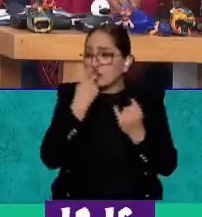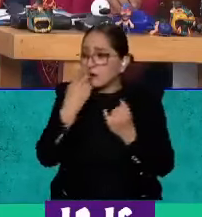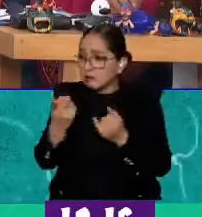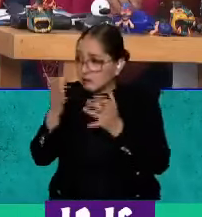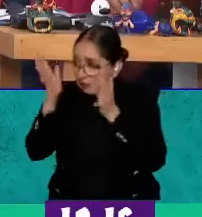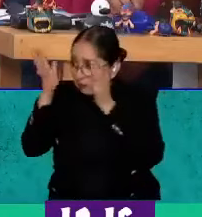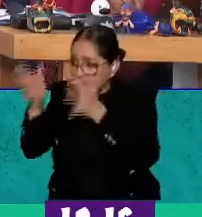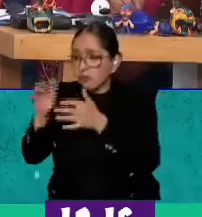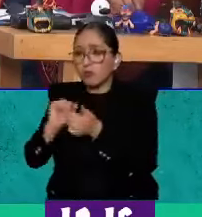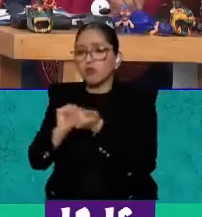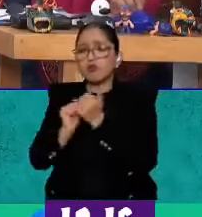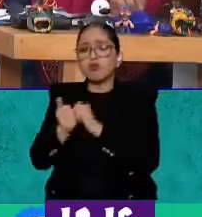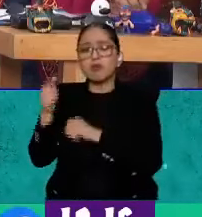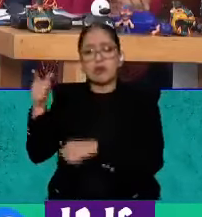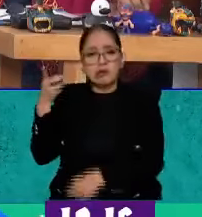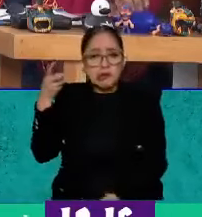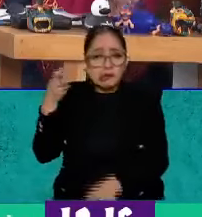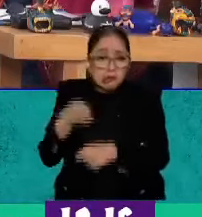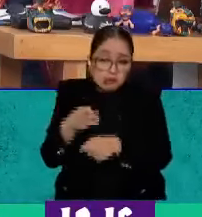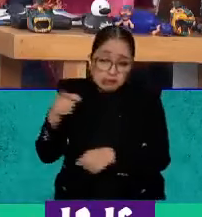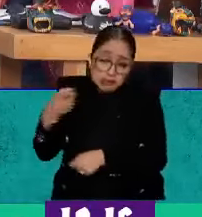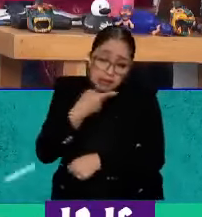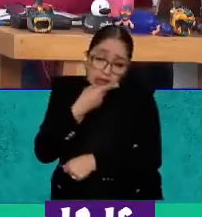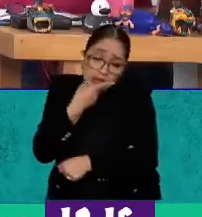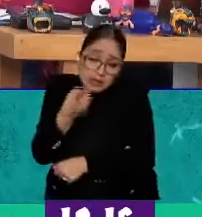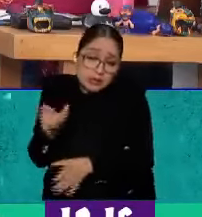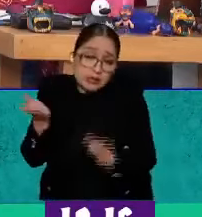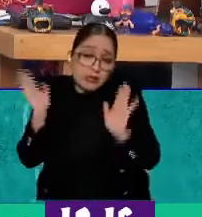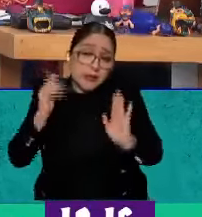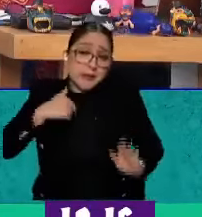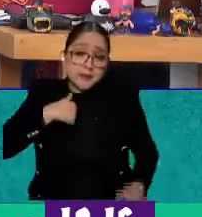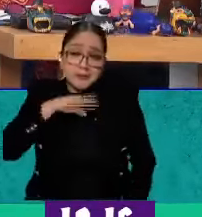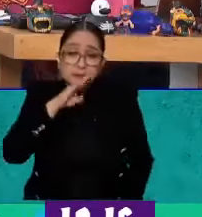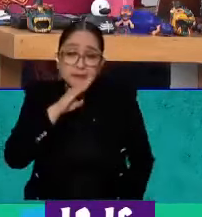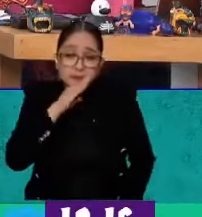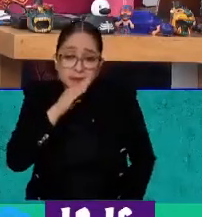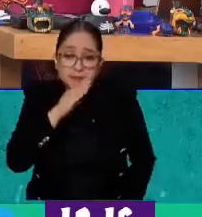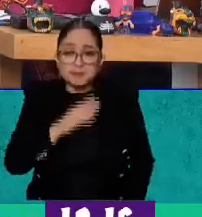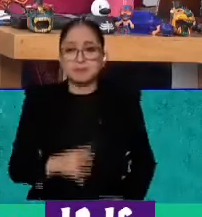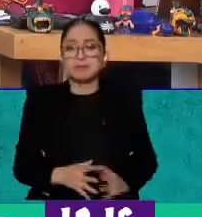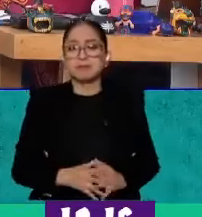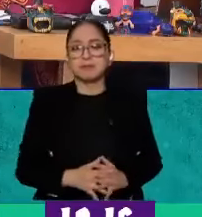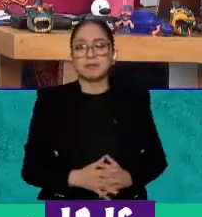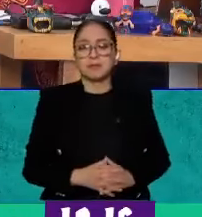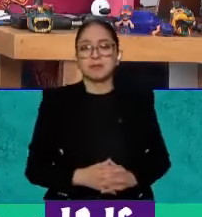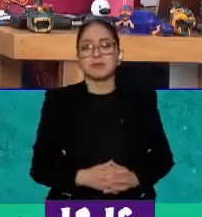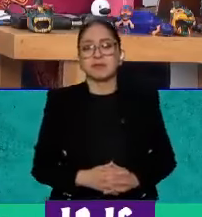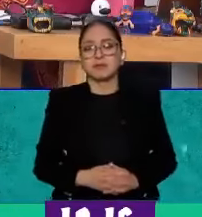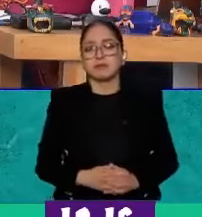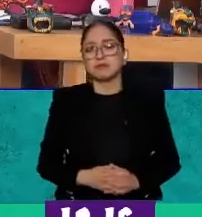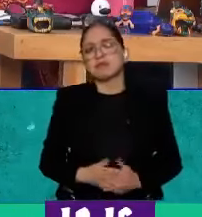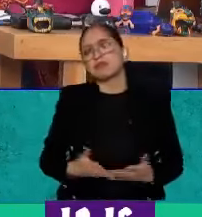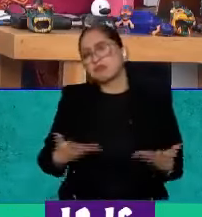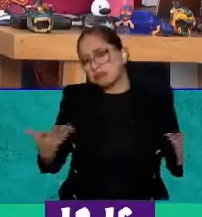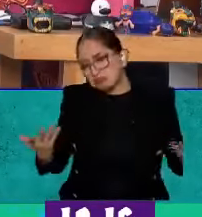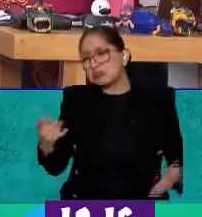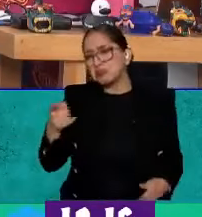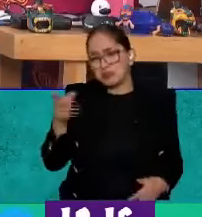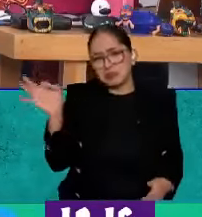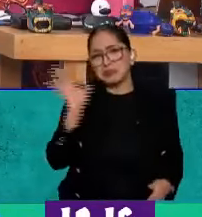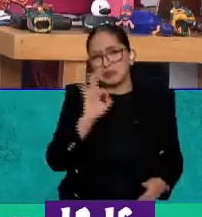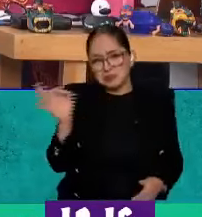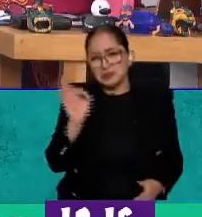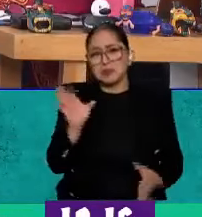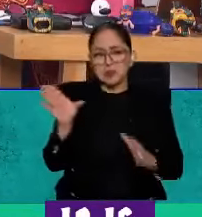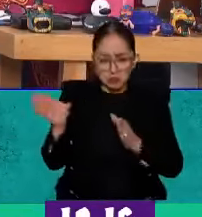se entiesa y no sé qué tantas virtudes le encontró. Sí se ralentizan, se hacen más